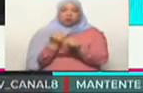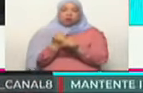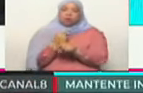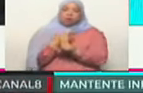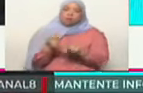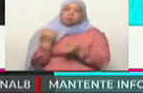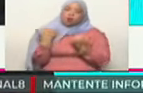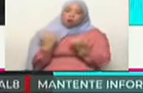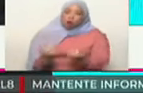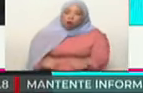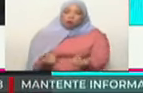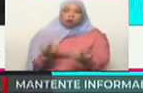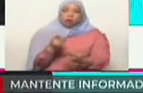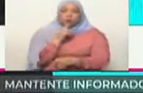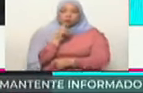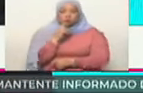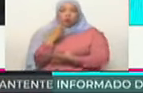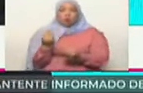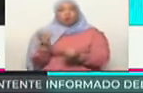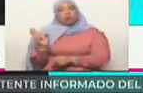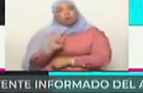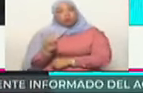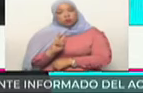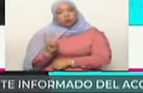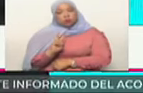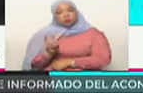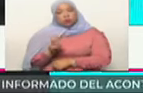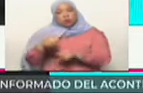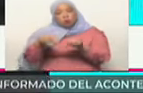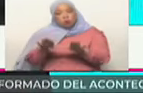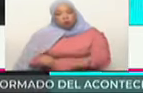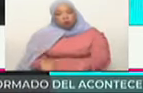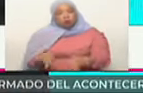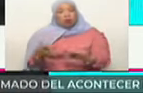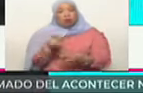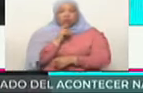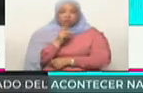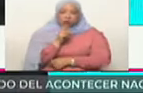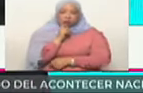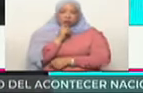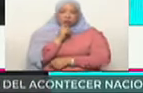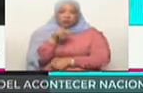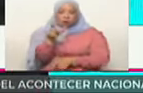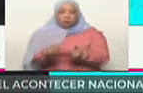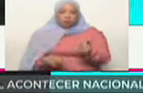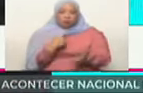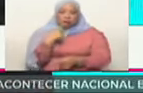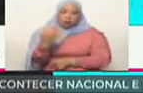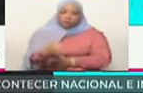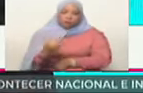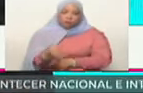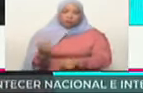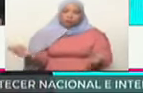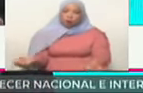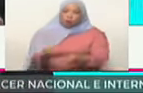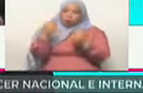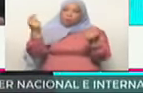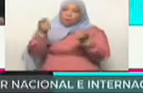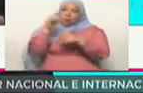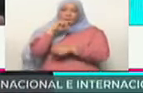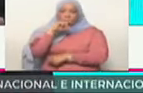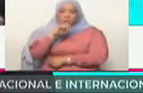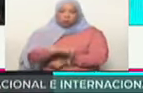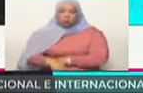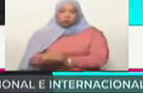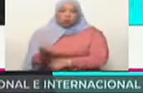lugar a dudas, hay muchos venezolanos que se dejaron permear, siendo gente honesta, por las campañas de odio de